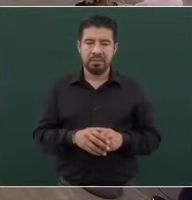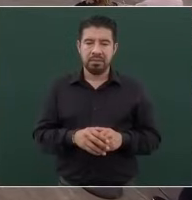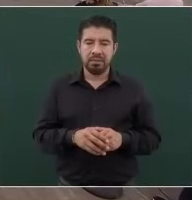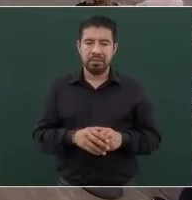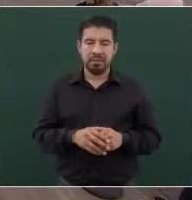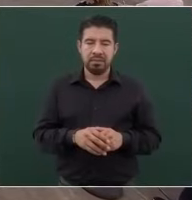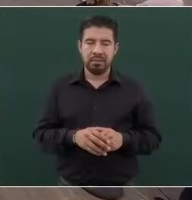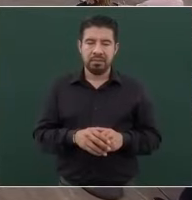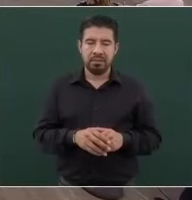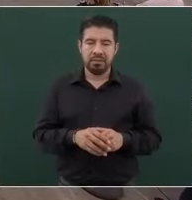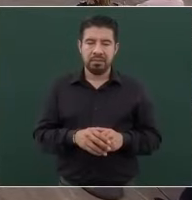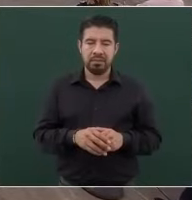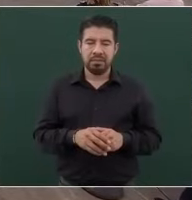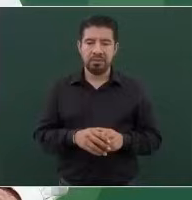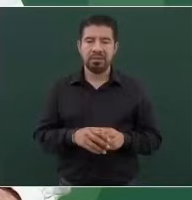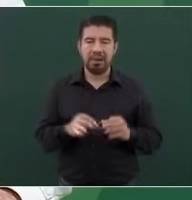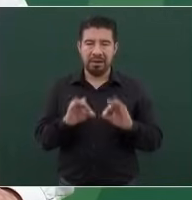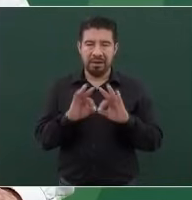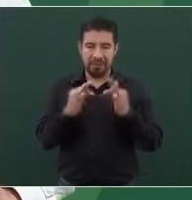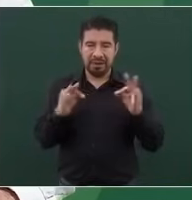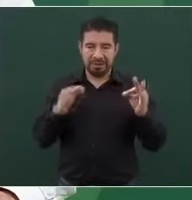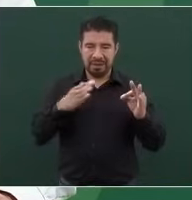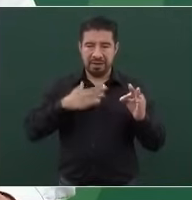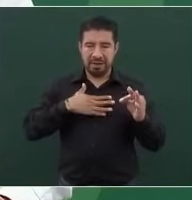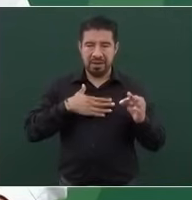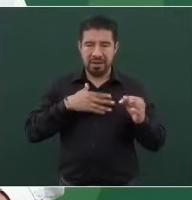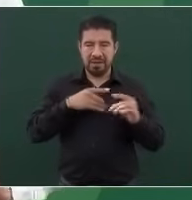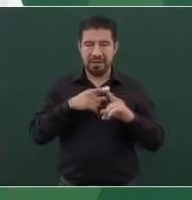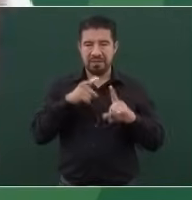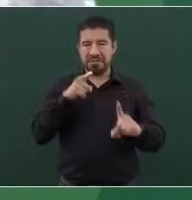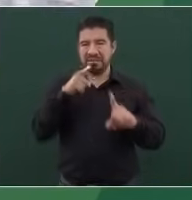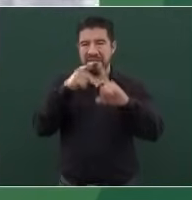esta se la dedico a los de Televisa.